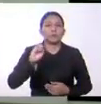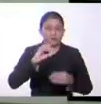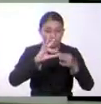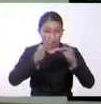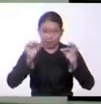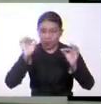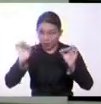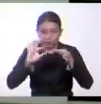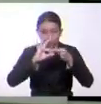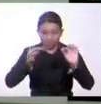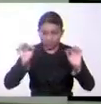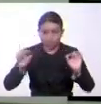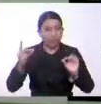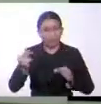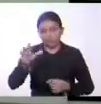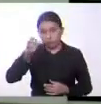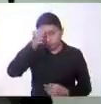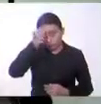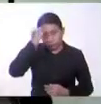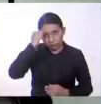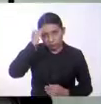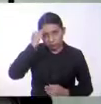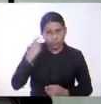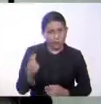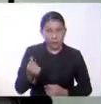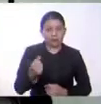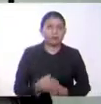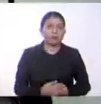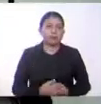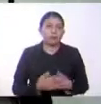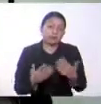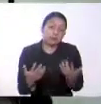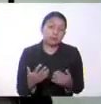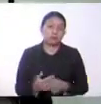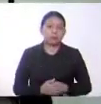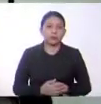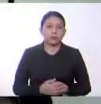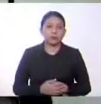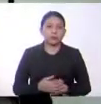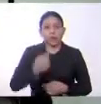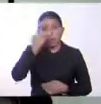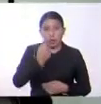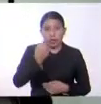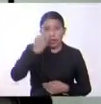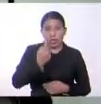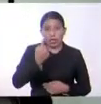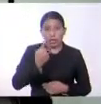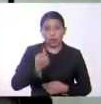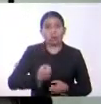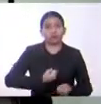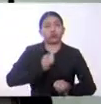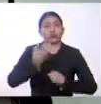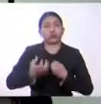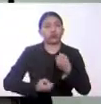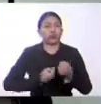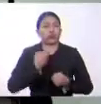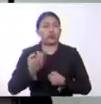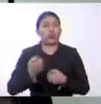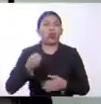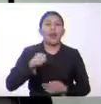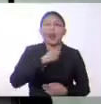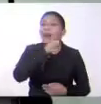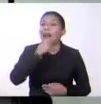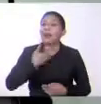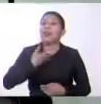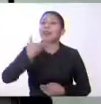fácil aprendérselas. Es decir, que los oradores o los poetas las cantaban y